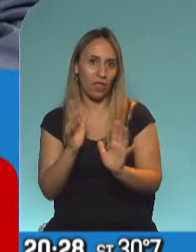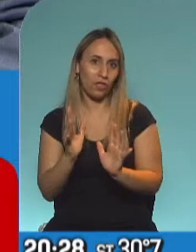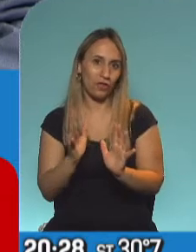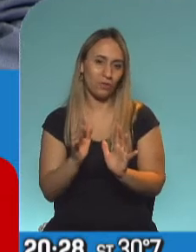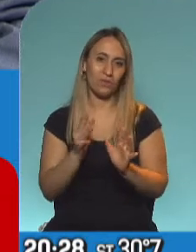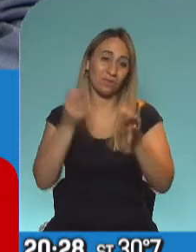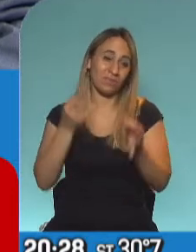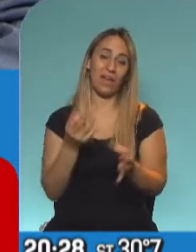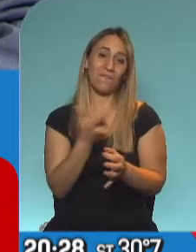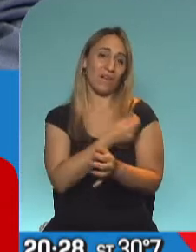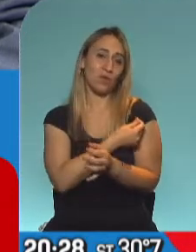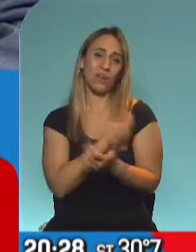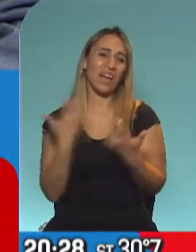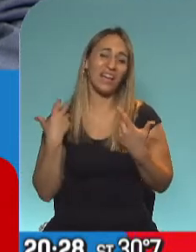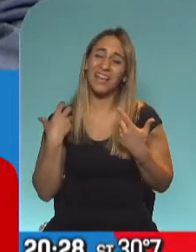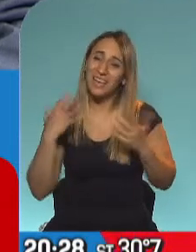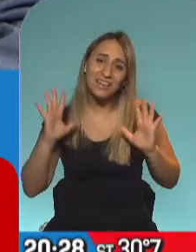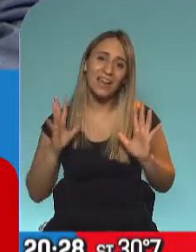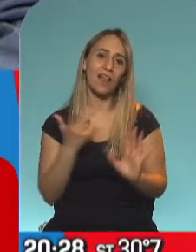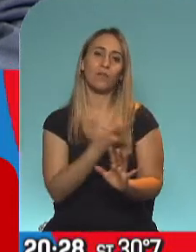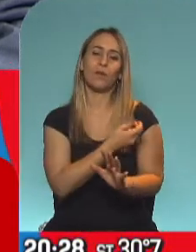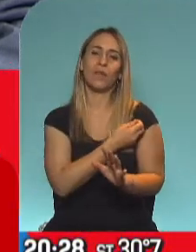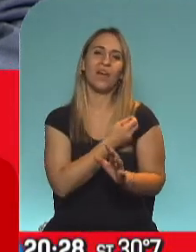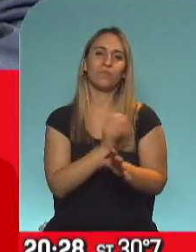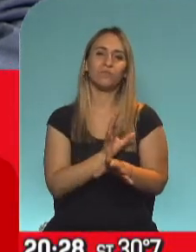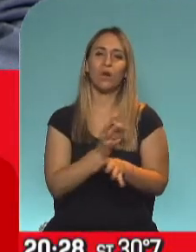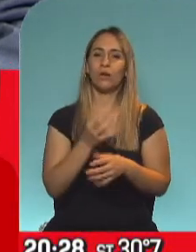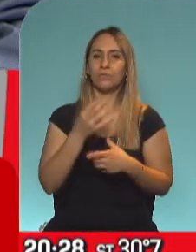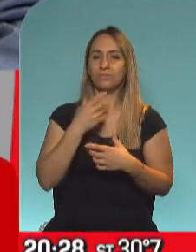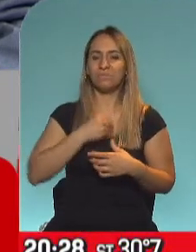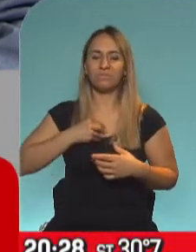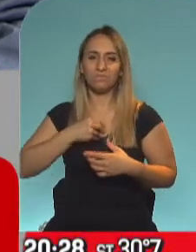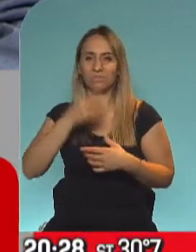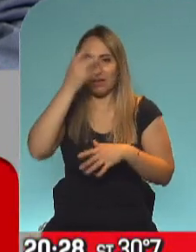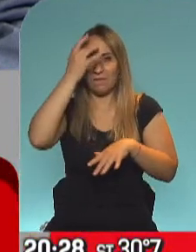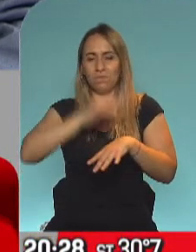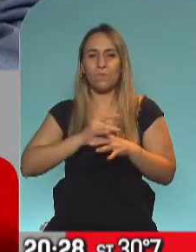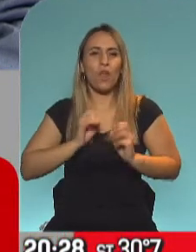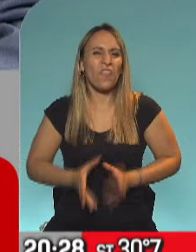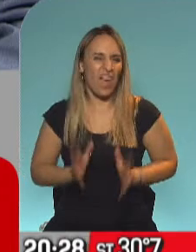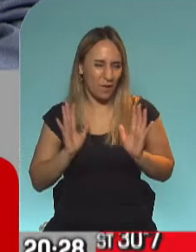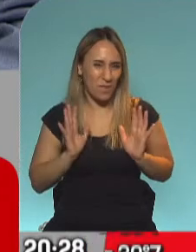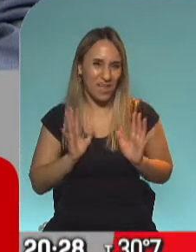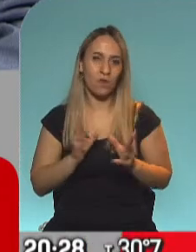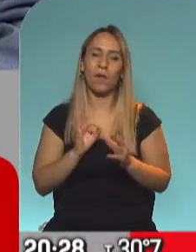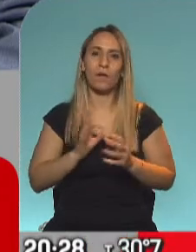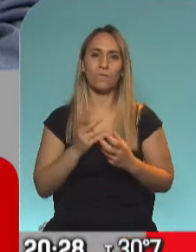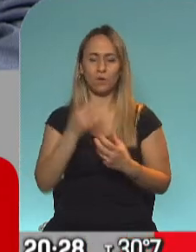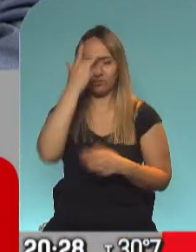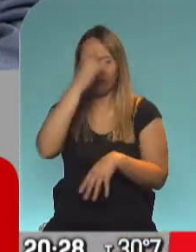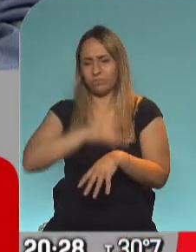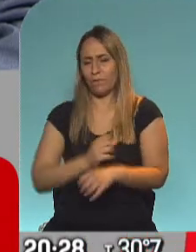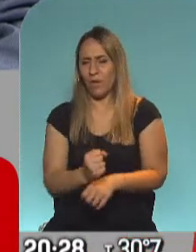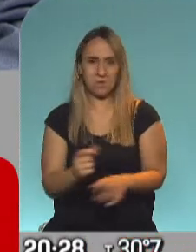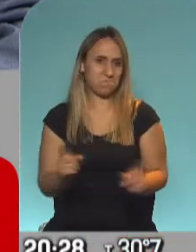en general tienen una reacción local muy débil, no es un genérico que pueda decirse que el alérgico y la